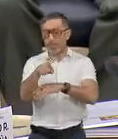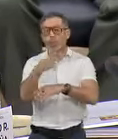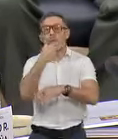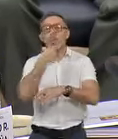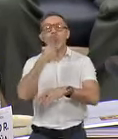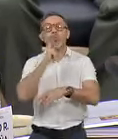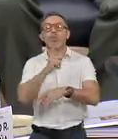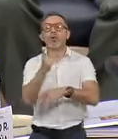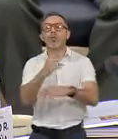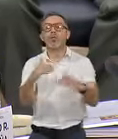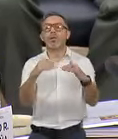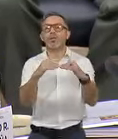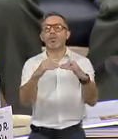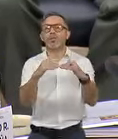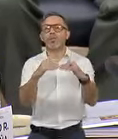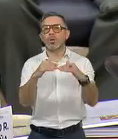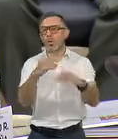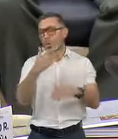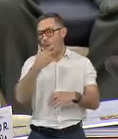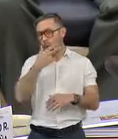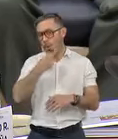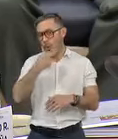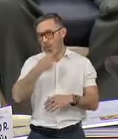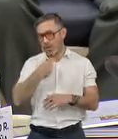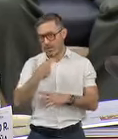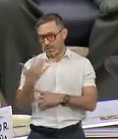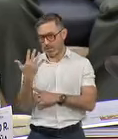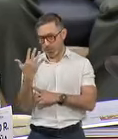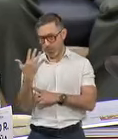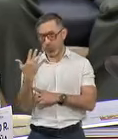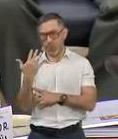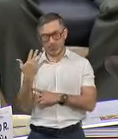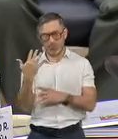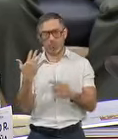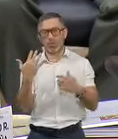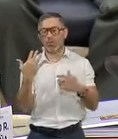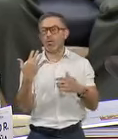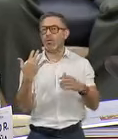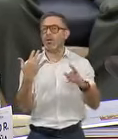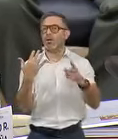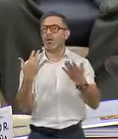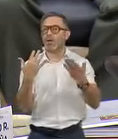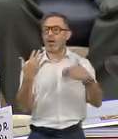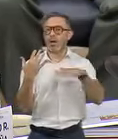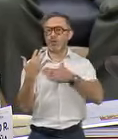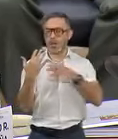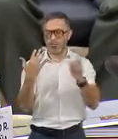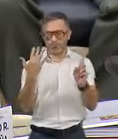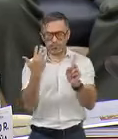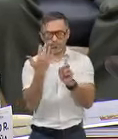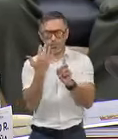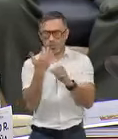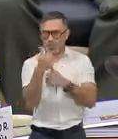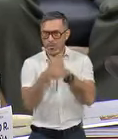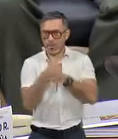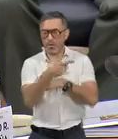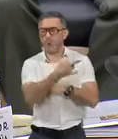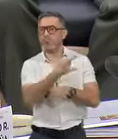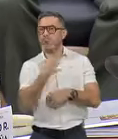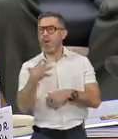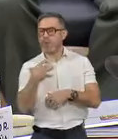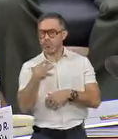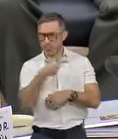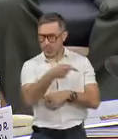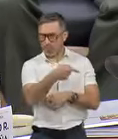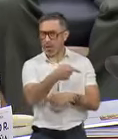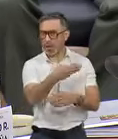varones competimos con Claudia y nos ganó. No fue una acción afirmativa, no fue una acción